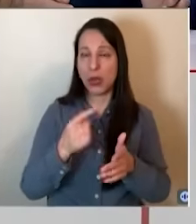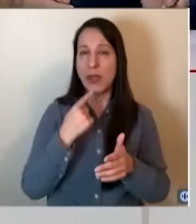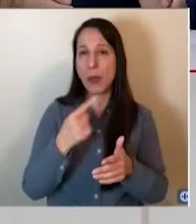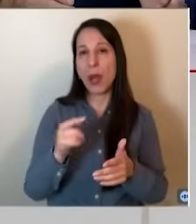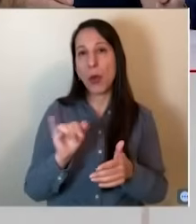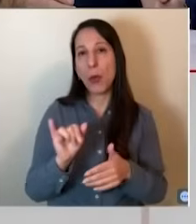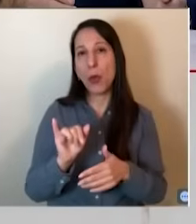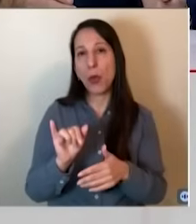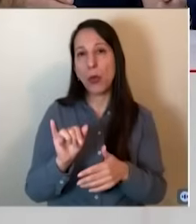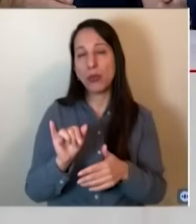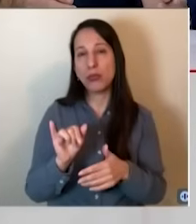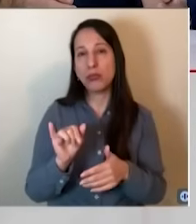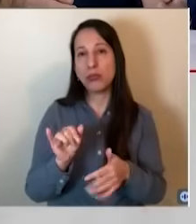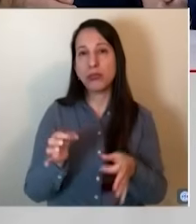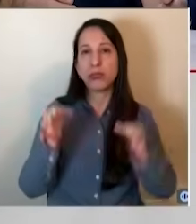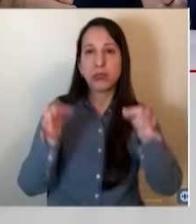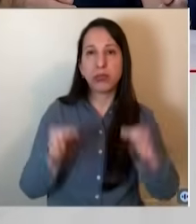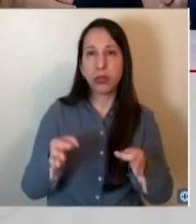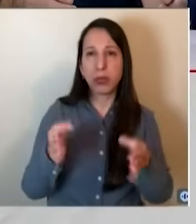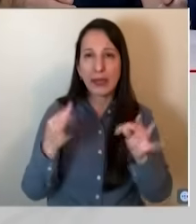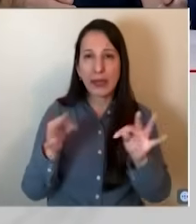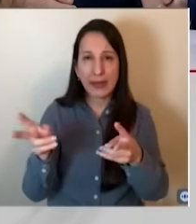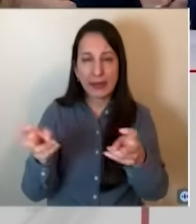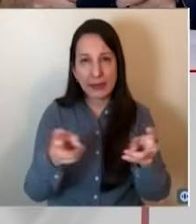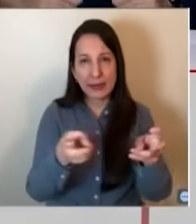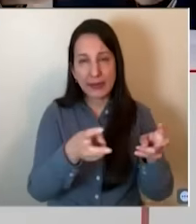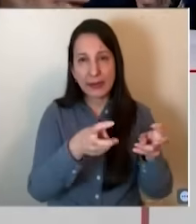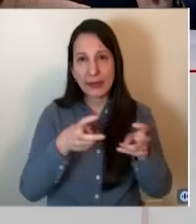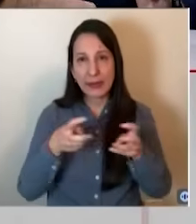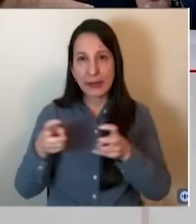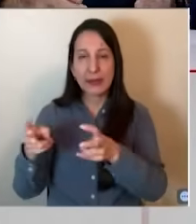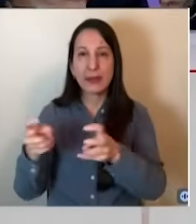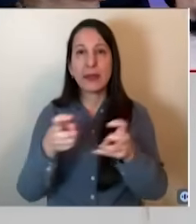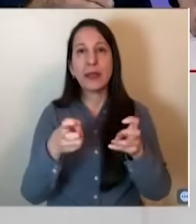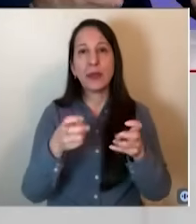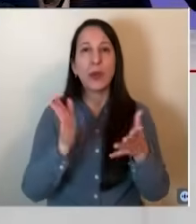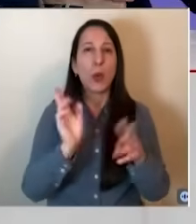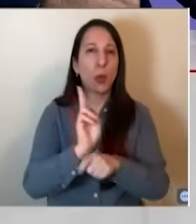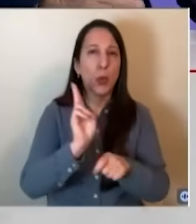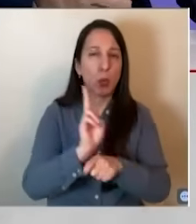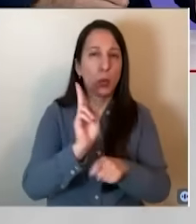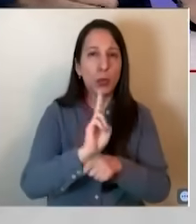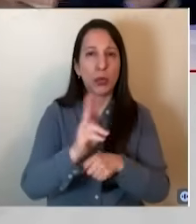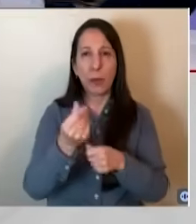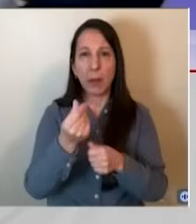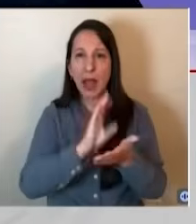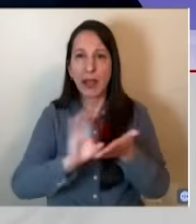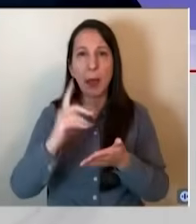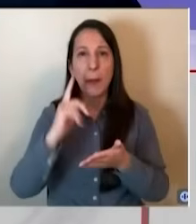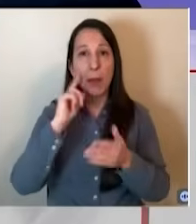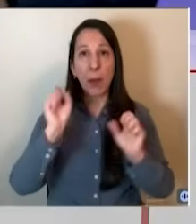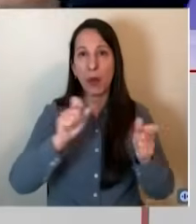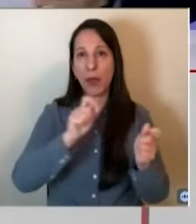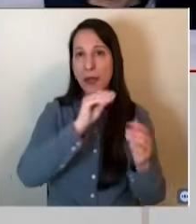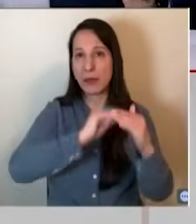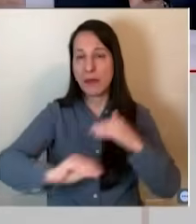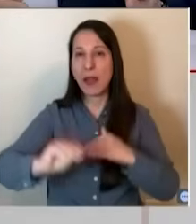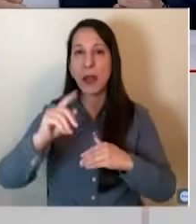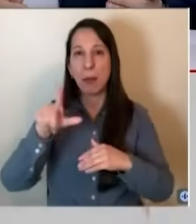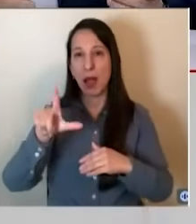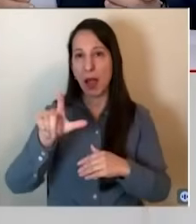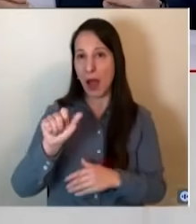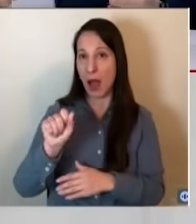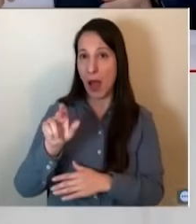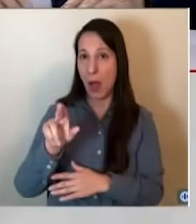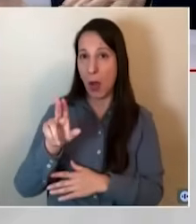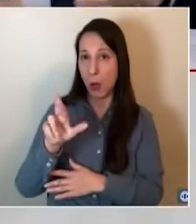Coronado, lo más que puedan el capital político, que es el apoyo al presidente, y ver cuánto de eso transfieren a doña Laura. En la